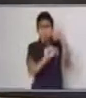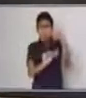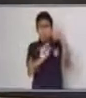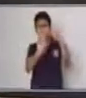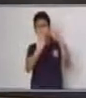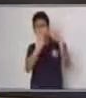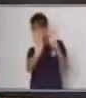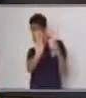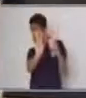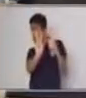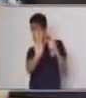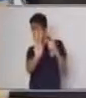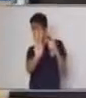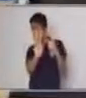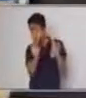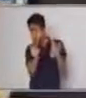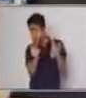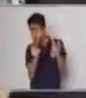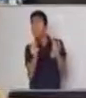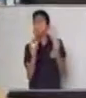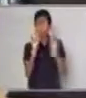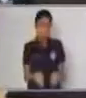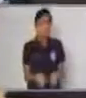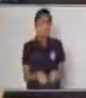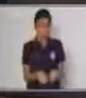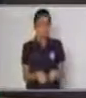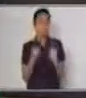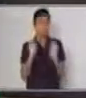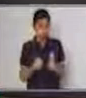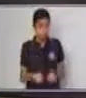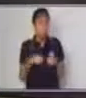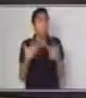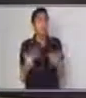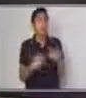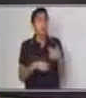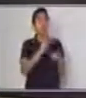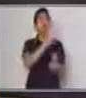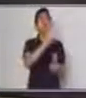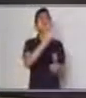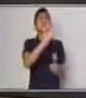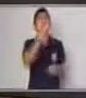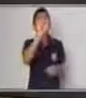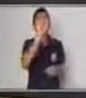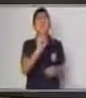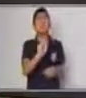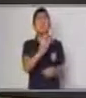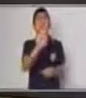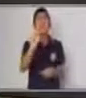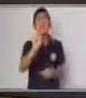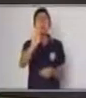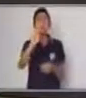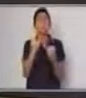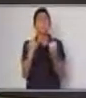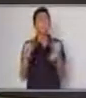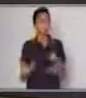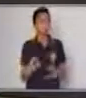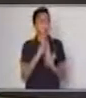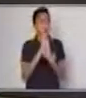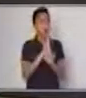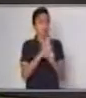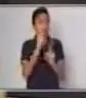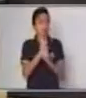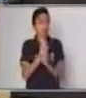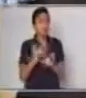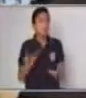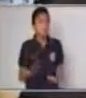es divisible entre 2, ¿cierto? Vamos a escribir el número 2 del